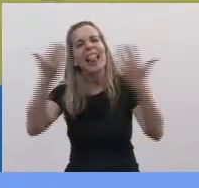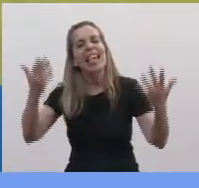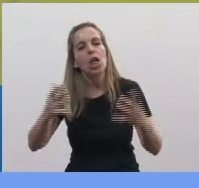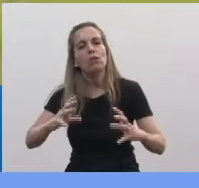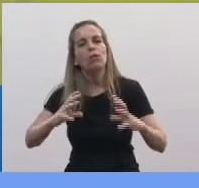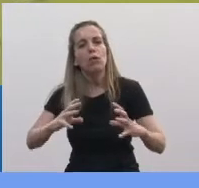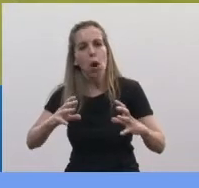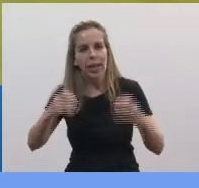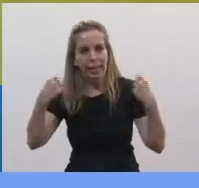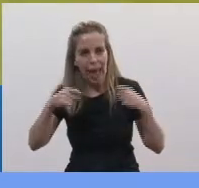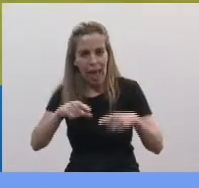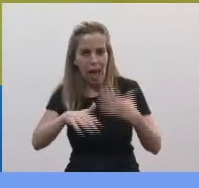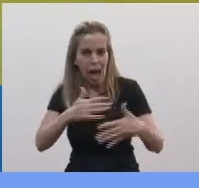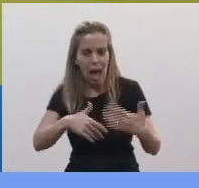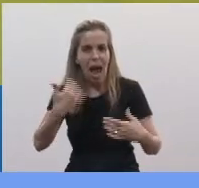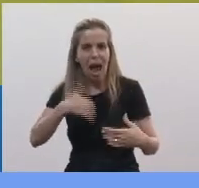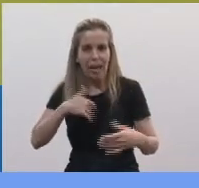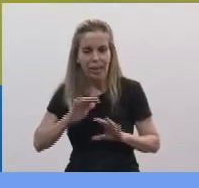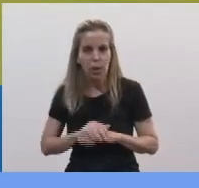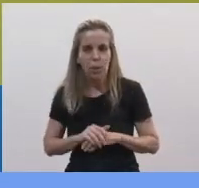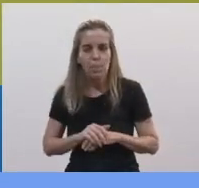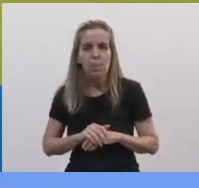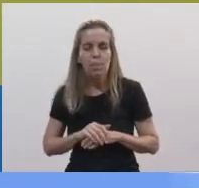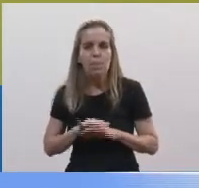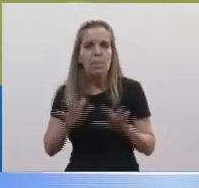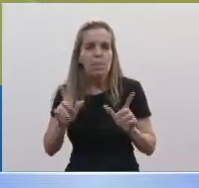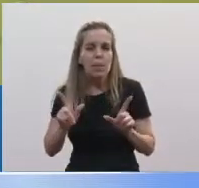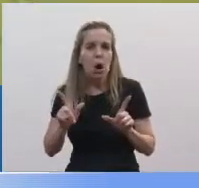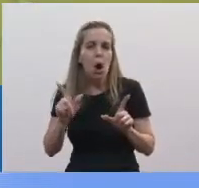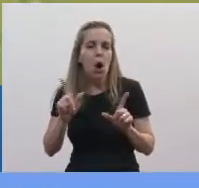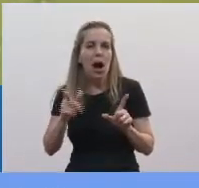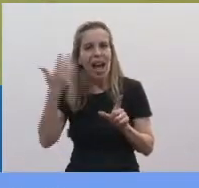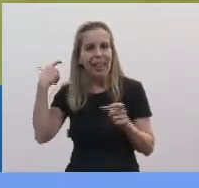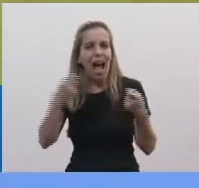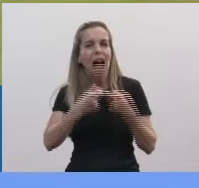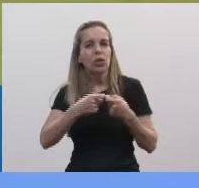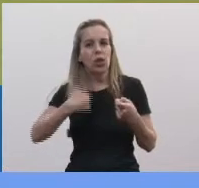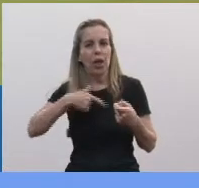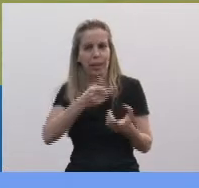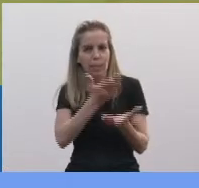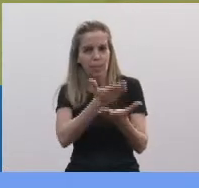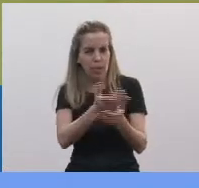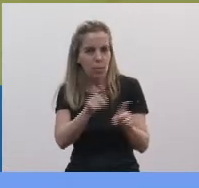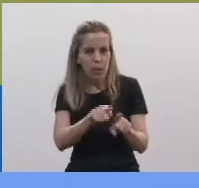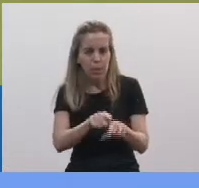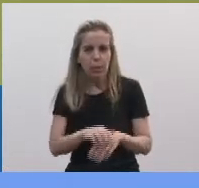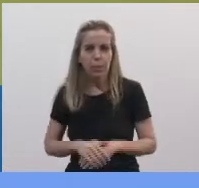hice eco, en verdad, de lo que a mitad de año había planteado la Asociación del Fútbol Argentino.